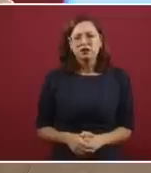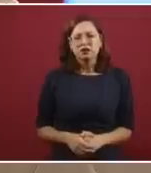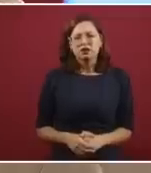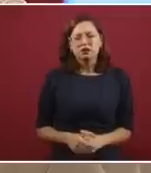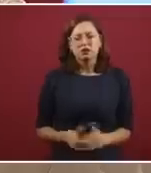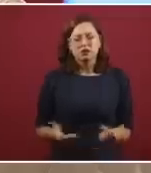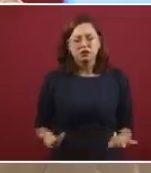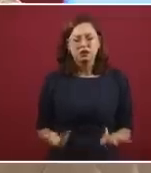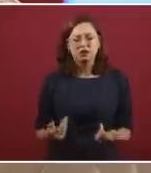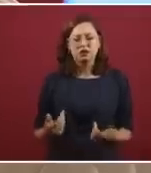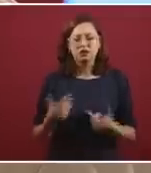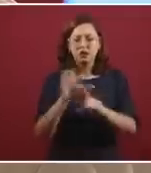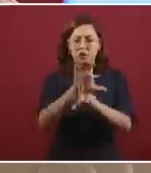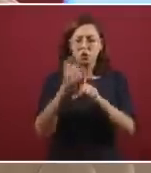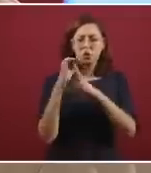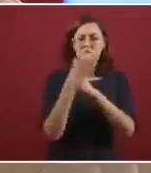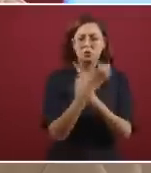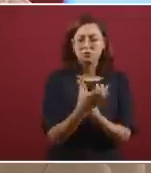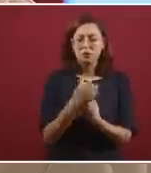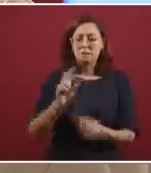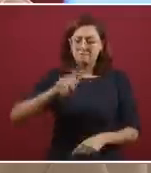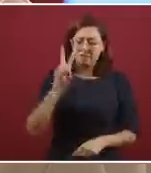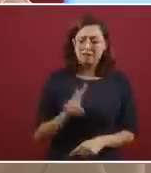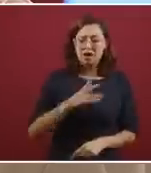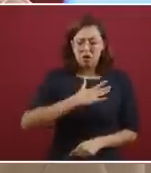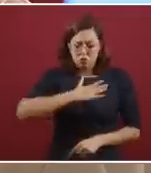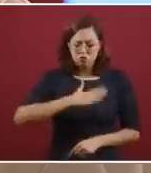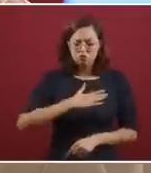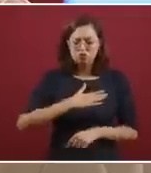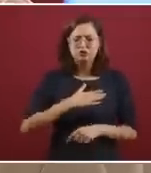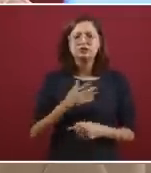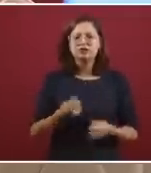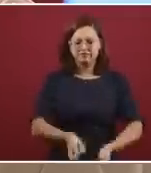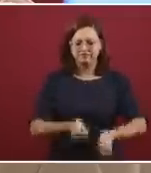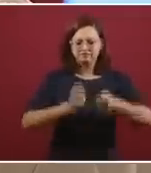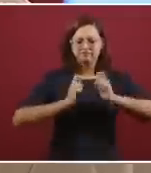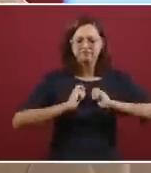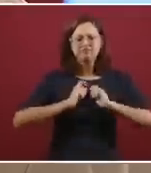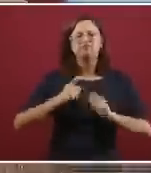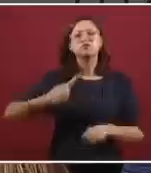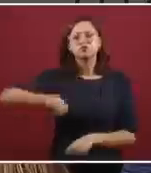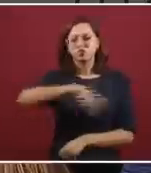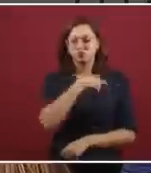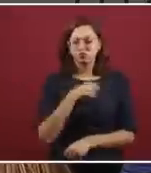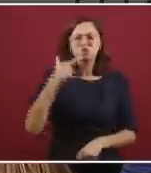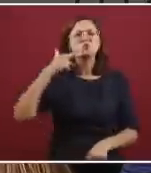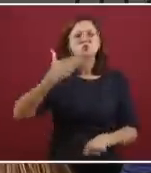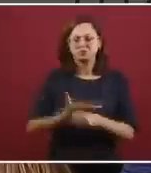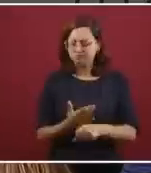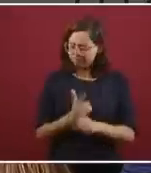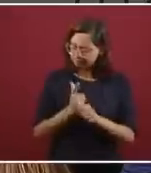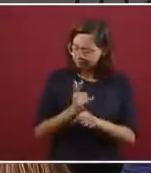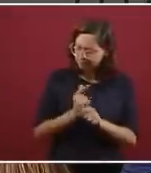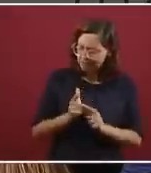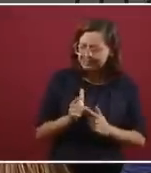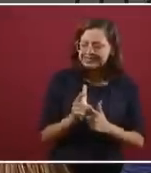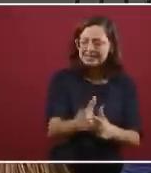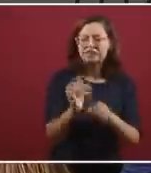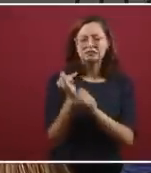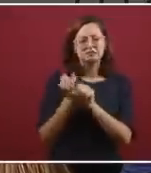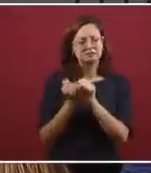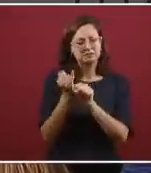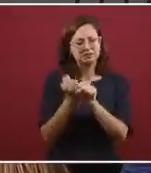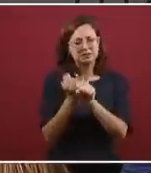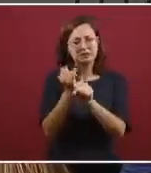la verdad en la justicia en caso de dioxina para seguiremos haciendo las investigaciones y diligencias que están en proceso pero requerimos